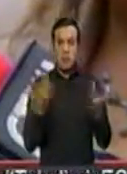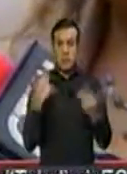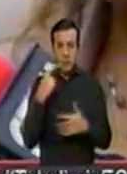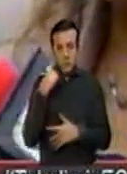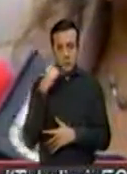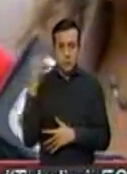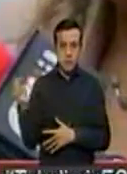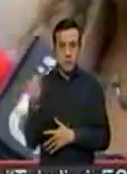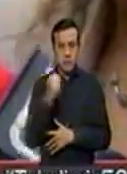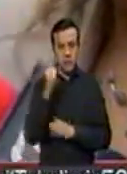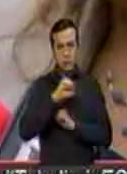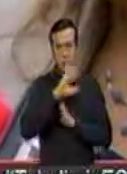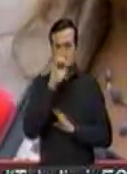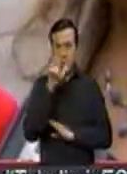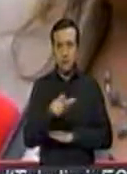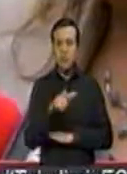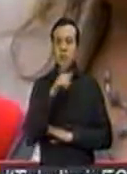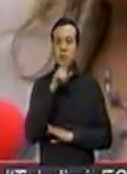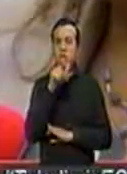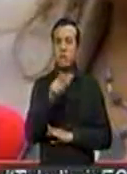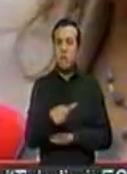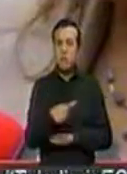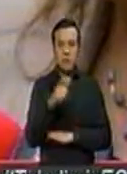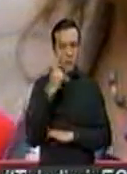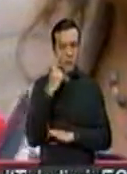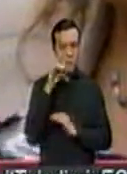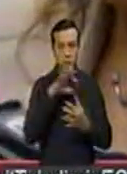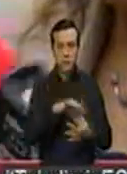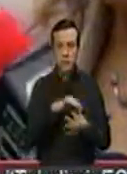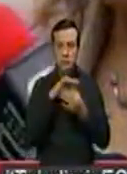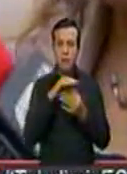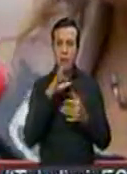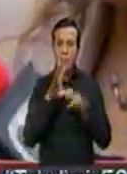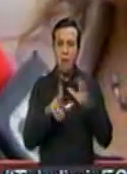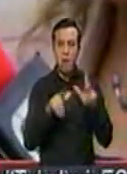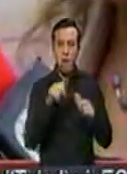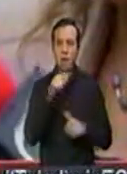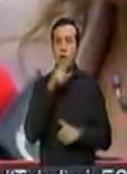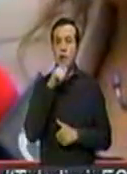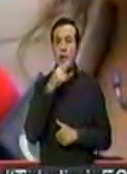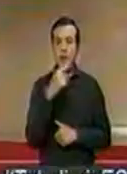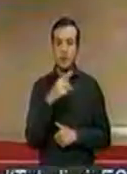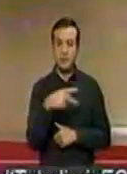delata definitivamente las vinculaciones delincuenciales de Gustavo Yalc.